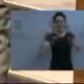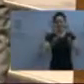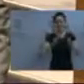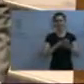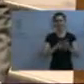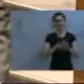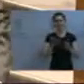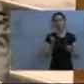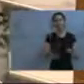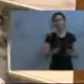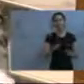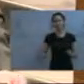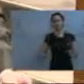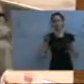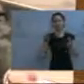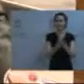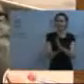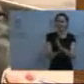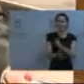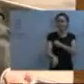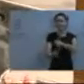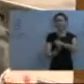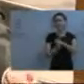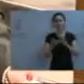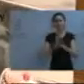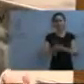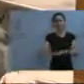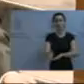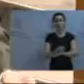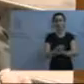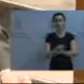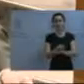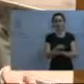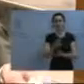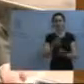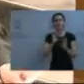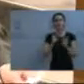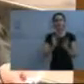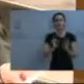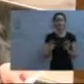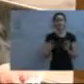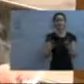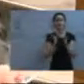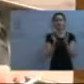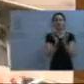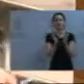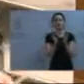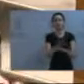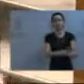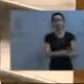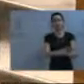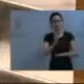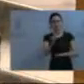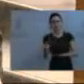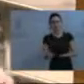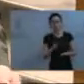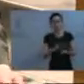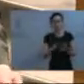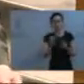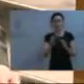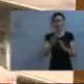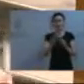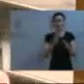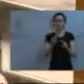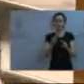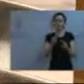de trabajo, definición de las estrategias de software, la formulación de relaciones con otras administraciones y el impulso a la transparencia